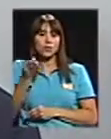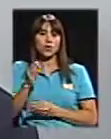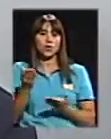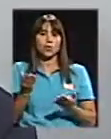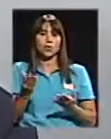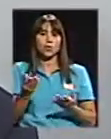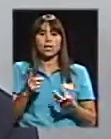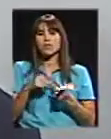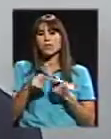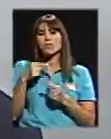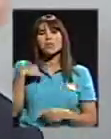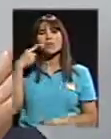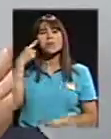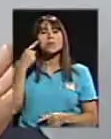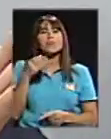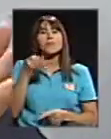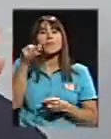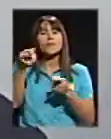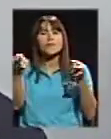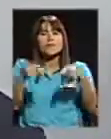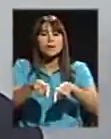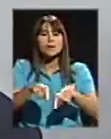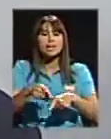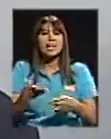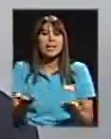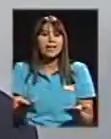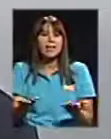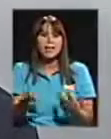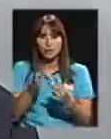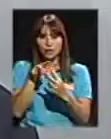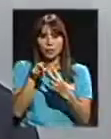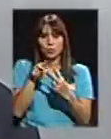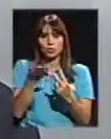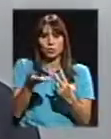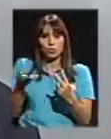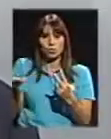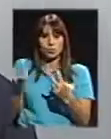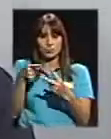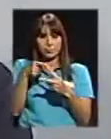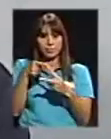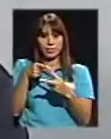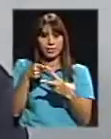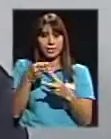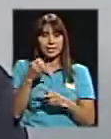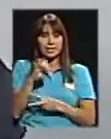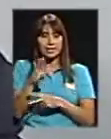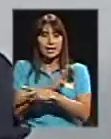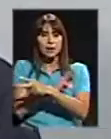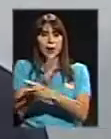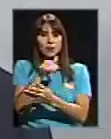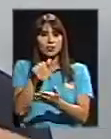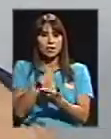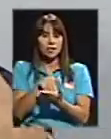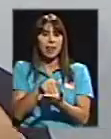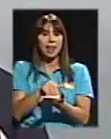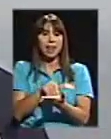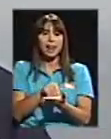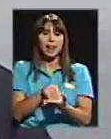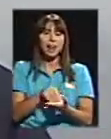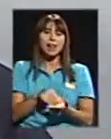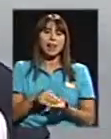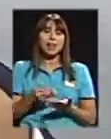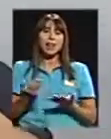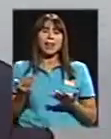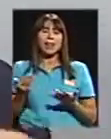Bueno, básicamente en dos escenarios. Si el Banco Central no esteriliza, es decir, si